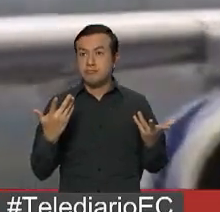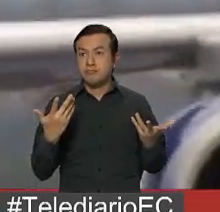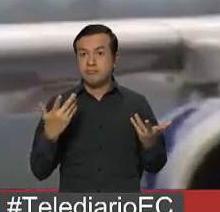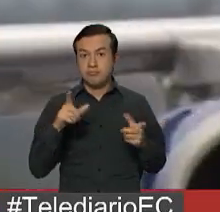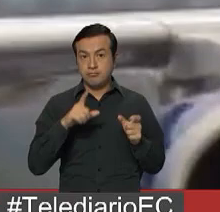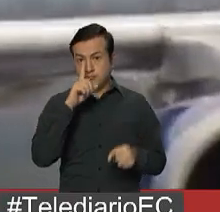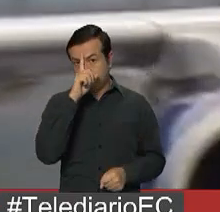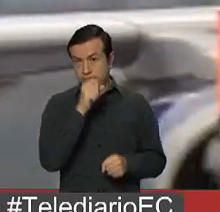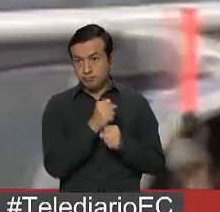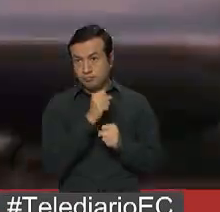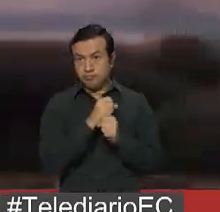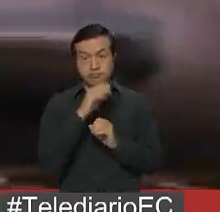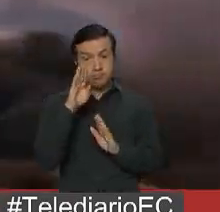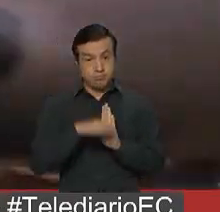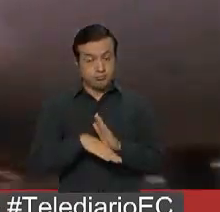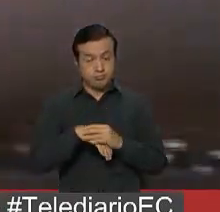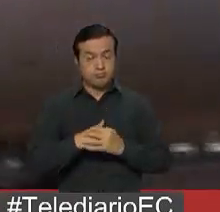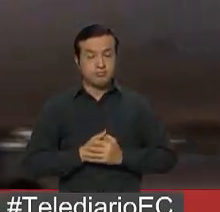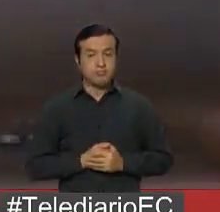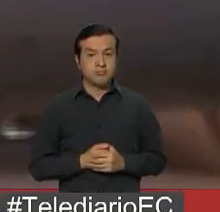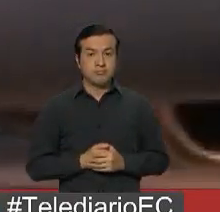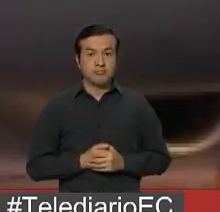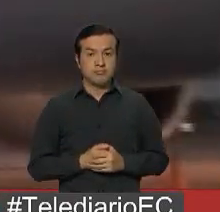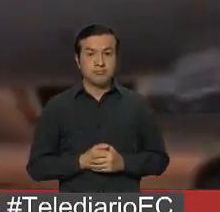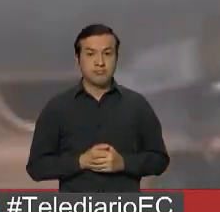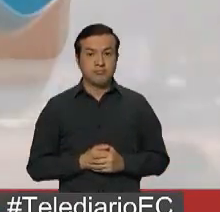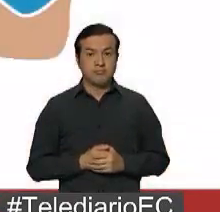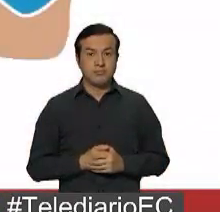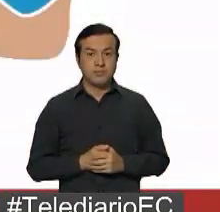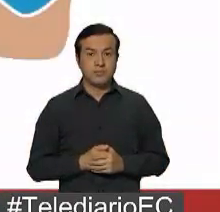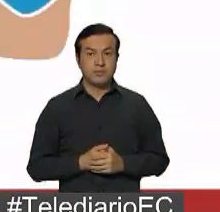personal a lejanos medios públicos